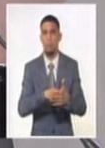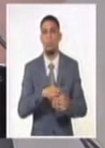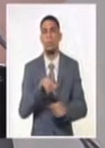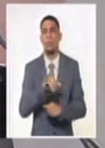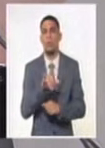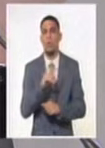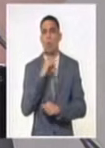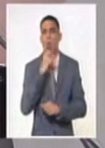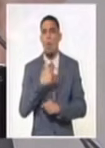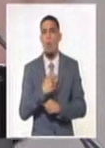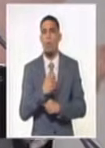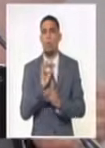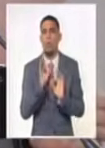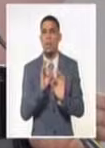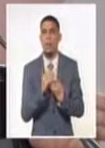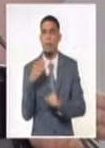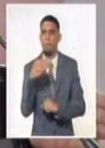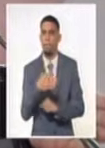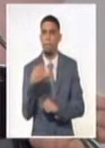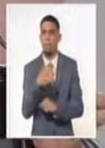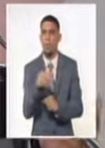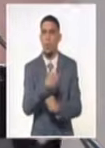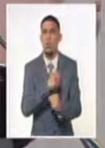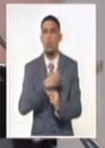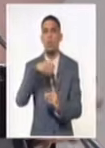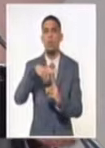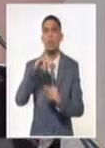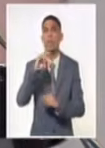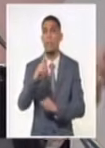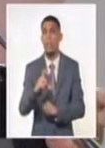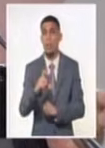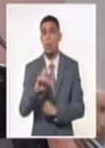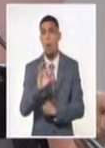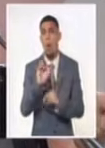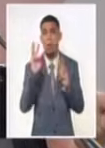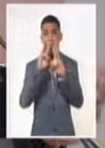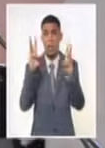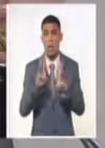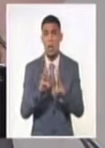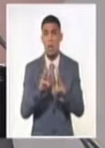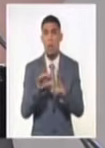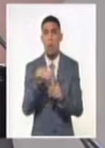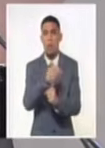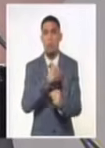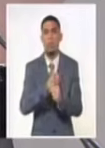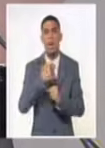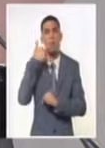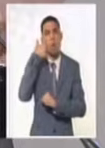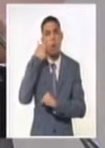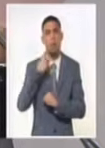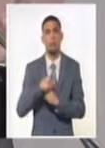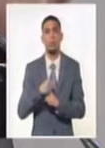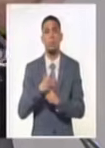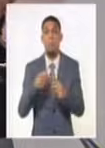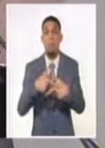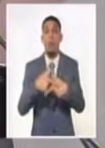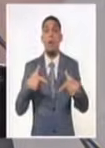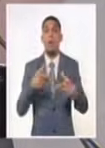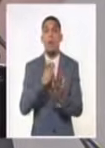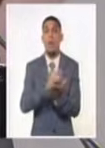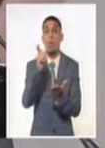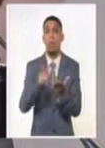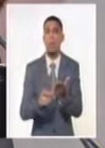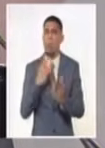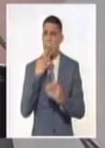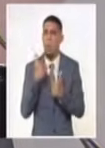plataformas virtuales o el uso de las TIC. Ese es un complemento, es una alternativa. Lo digo porque hay muchos estudiantes que lo prefieren y muchos profesores